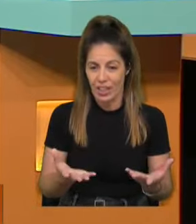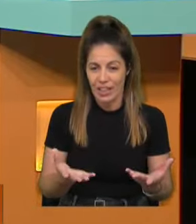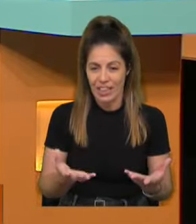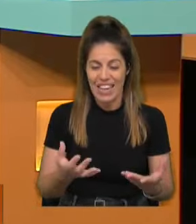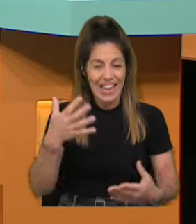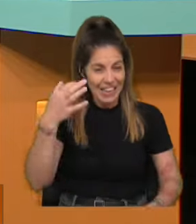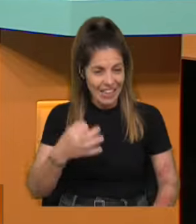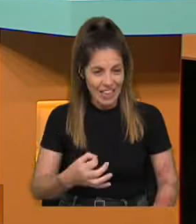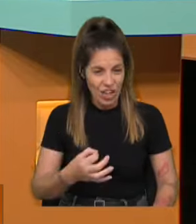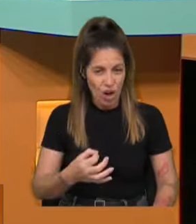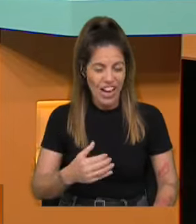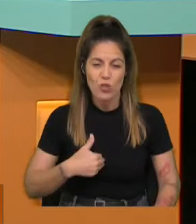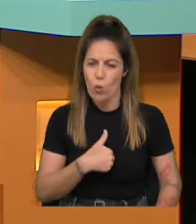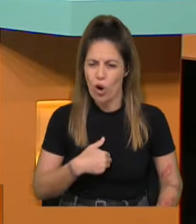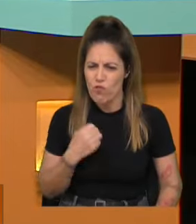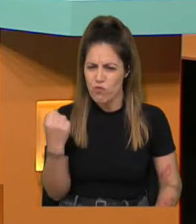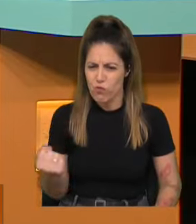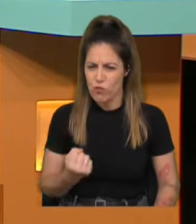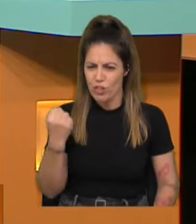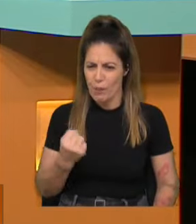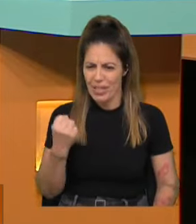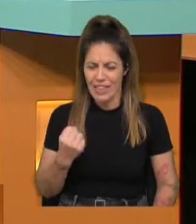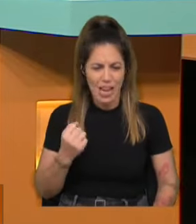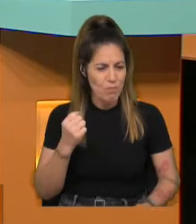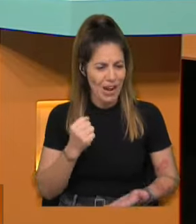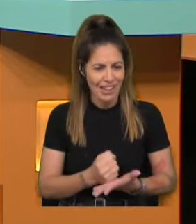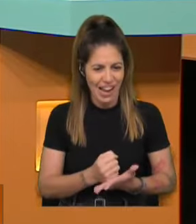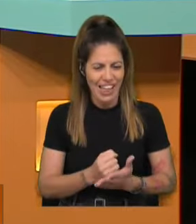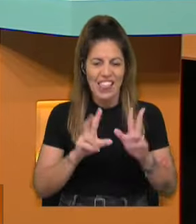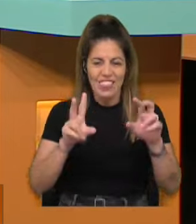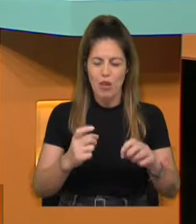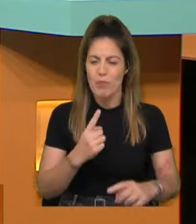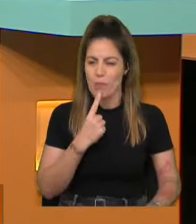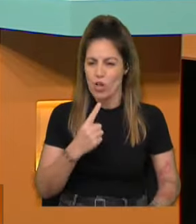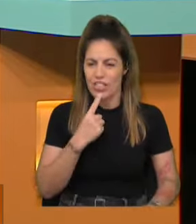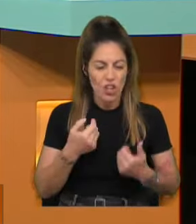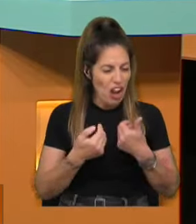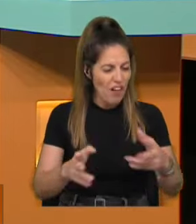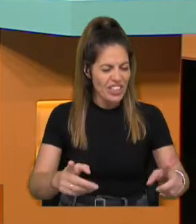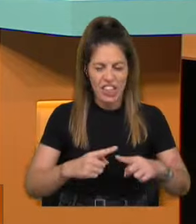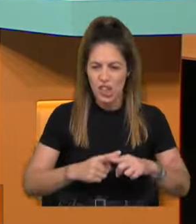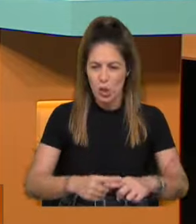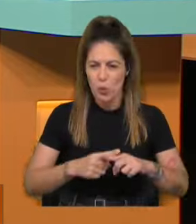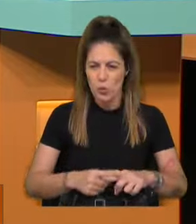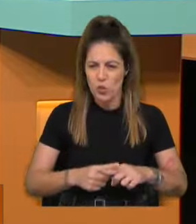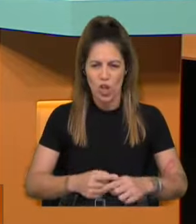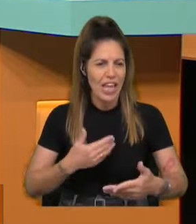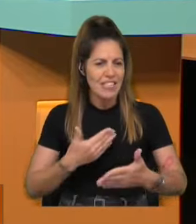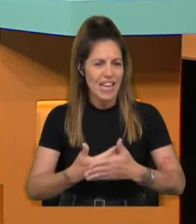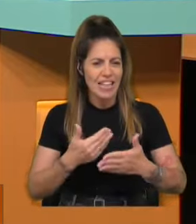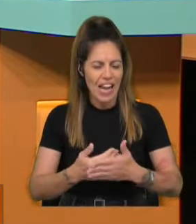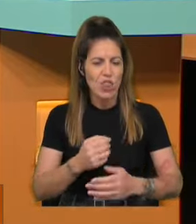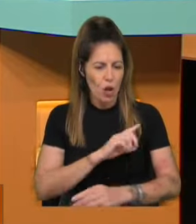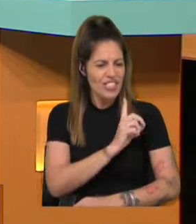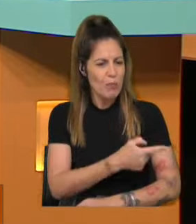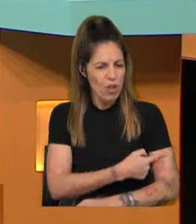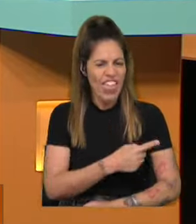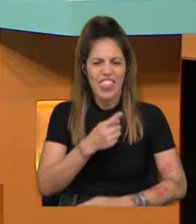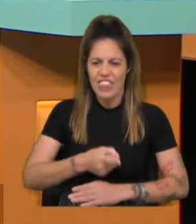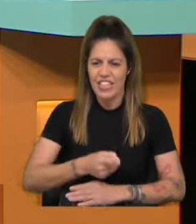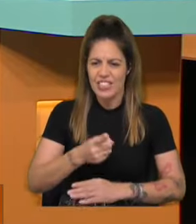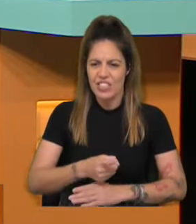me parece que están jugando un rol fundamental en marcar cancha en la agenda política y abrir la discusión acercándole a la gente ese poder de decisión que tiene a través de un instituto